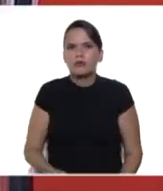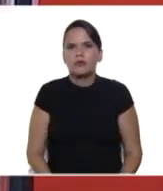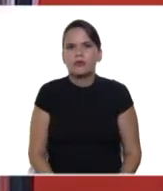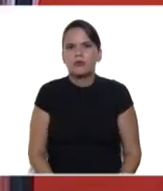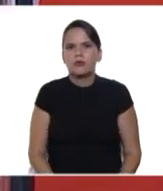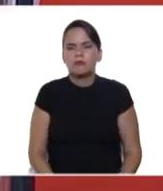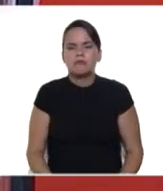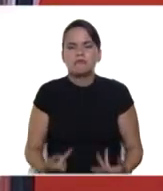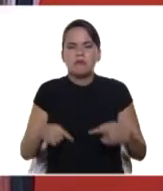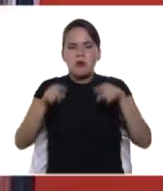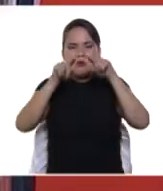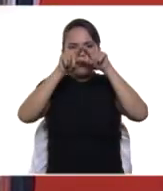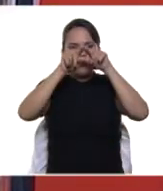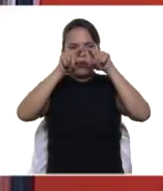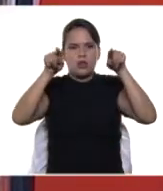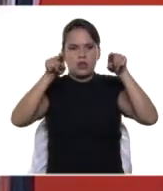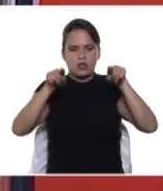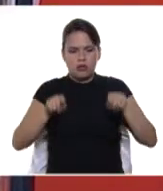un rectángulo